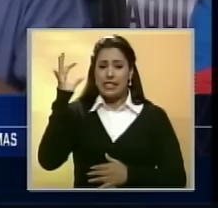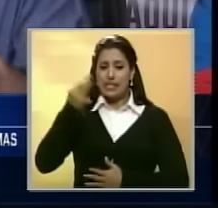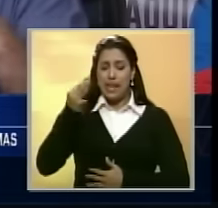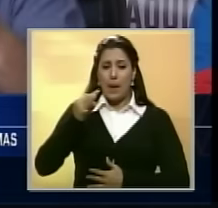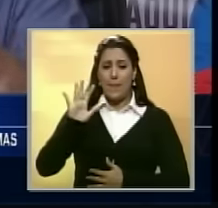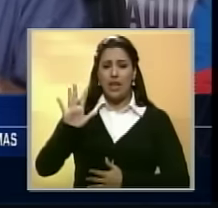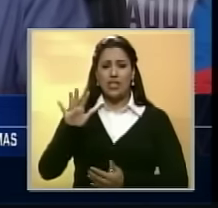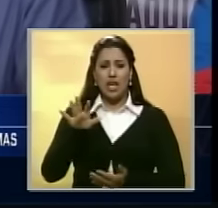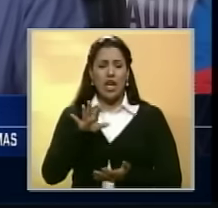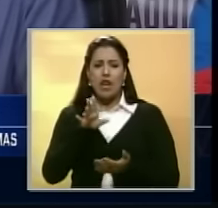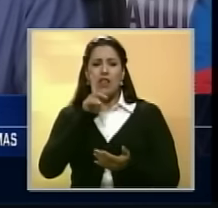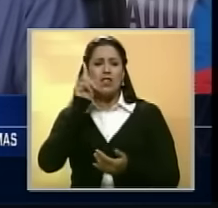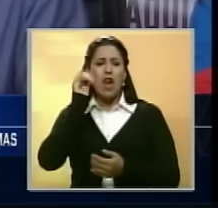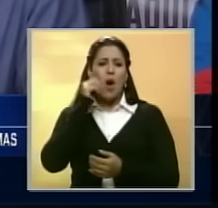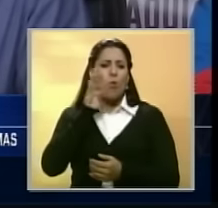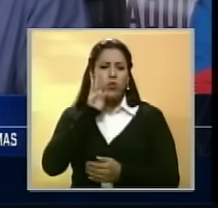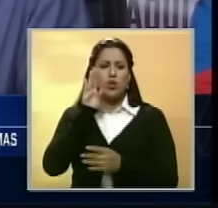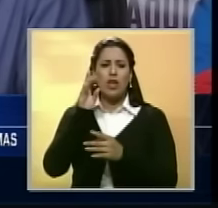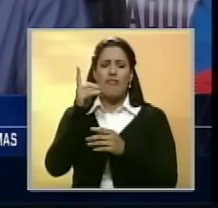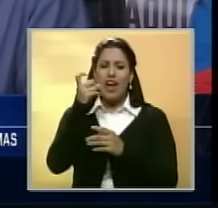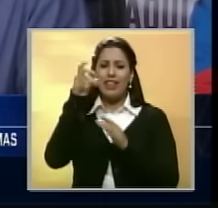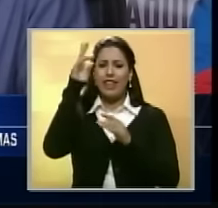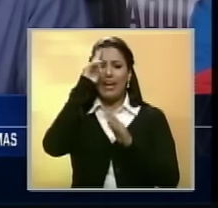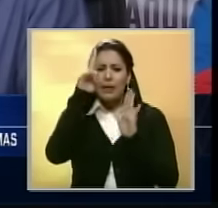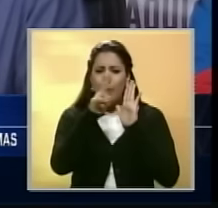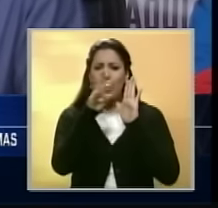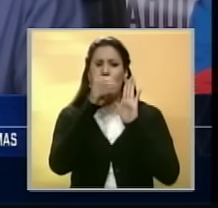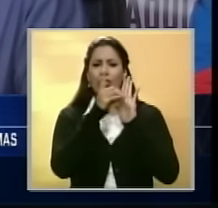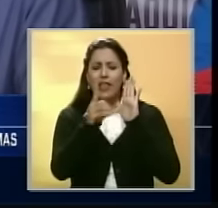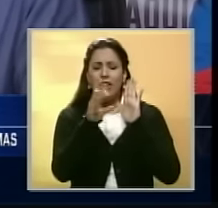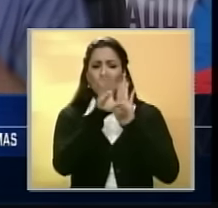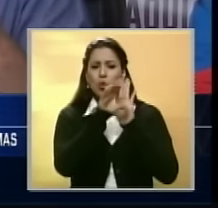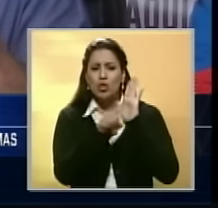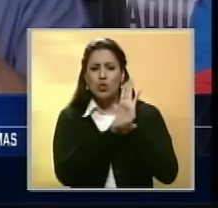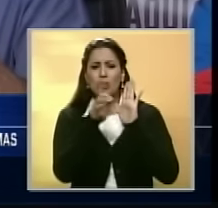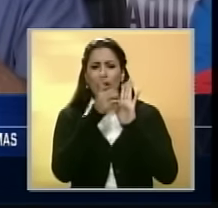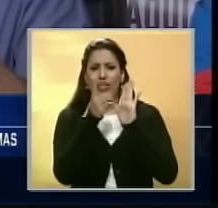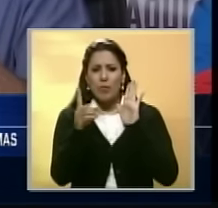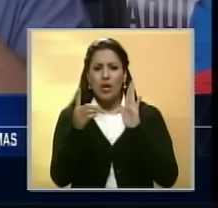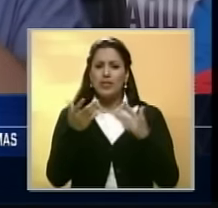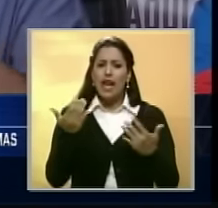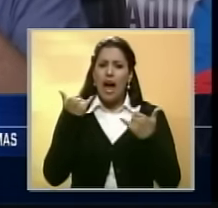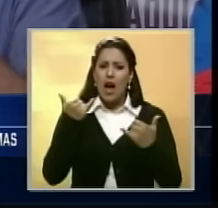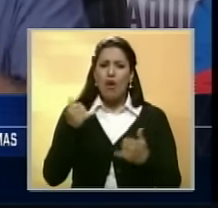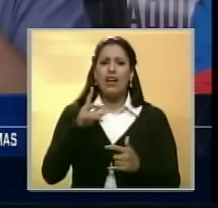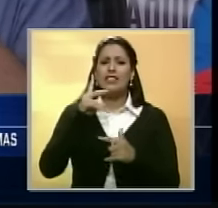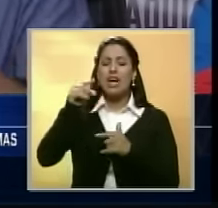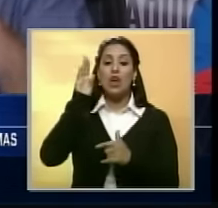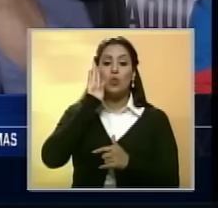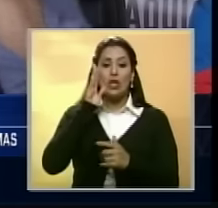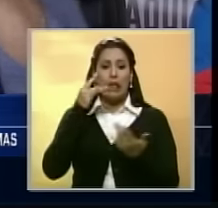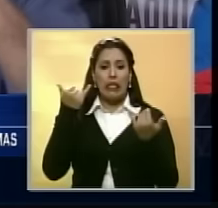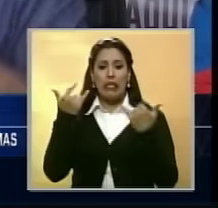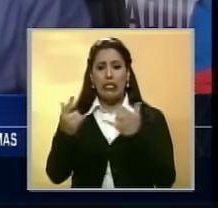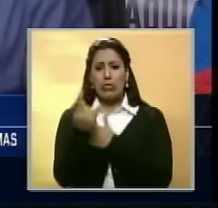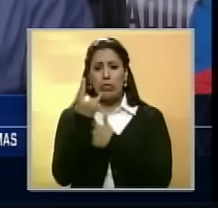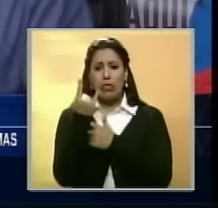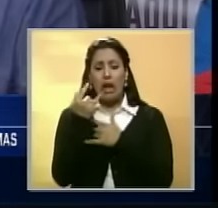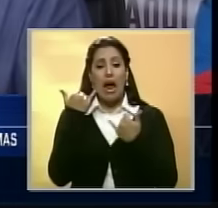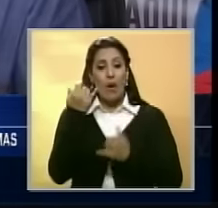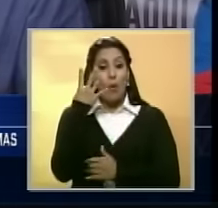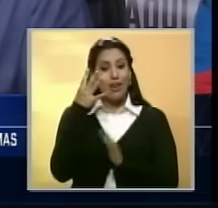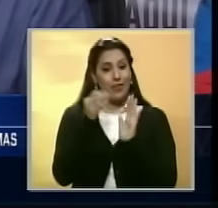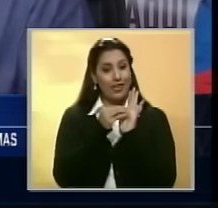siempre vulnerando el derecho, la constitución y la democracia, pues ha salido con las tablas en la cabeza en 4